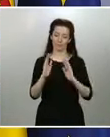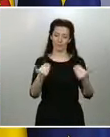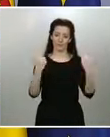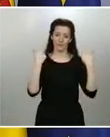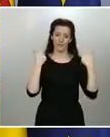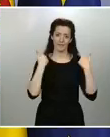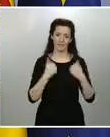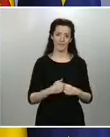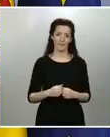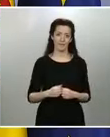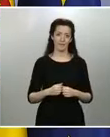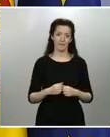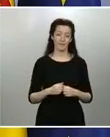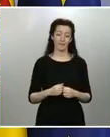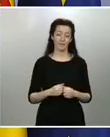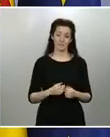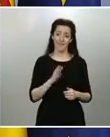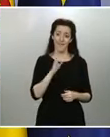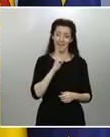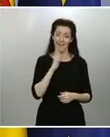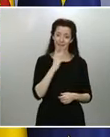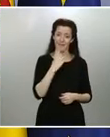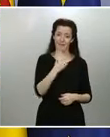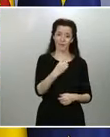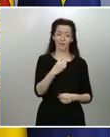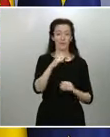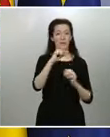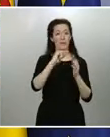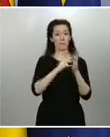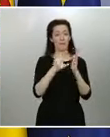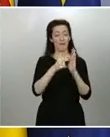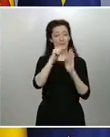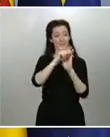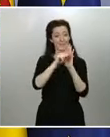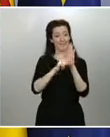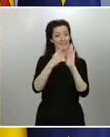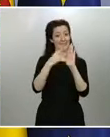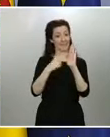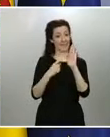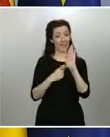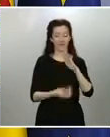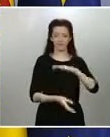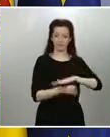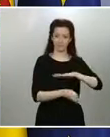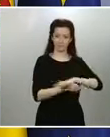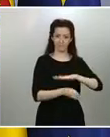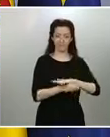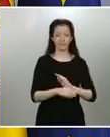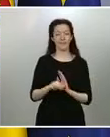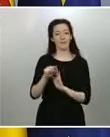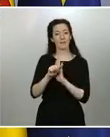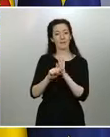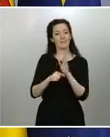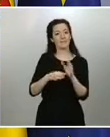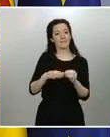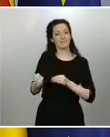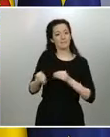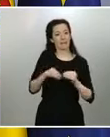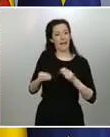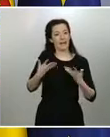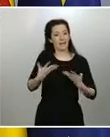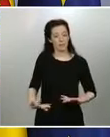seguimos con el plan de su escalada seguidos seguimos con medidas de alivio seguimos con medidas de protección social